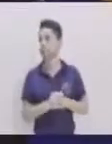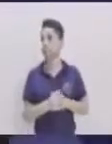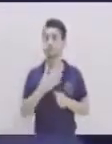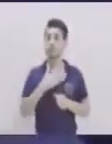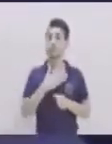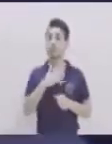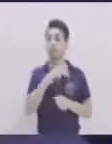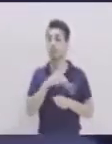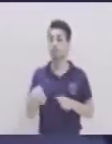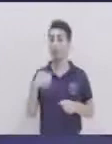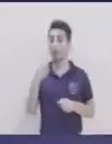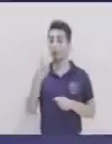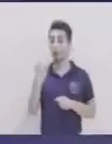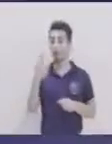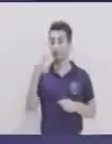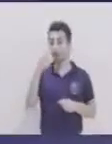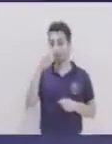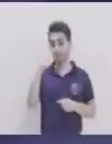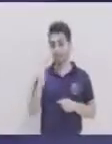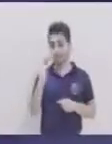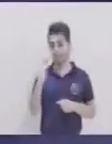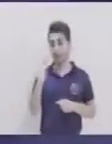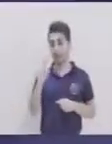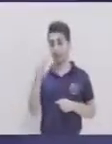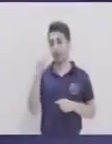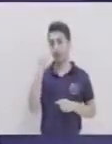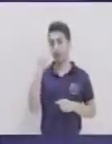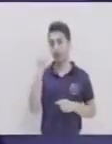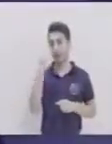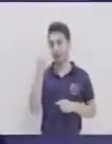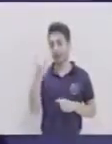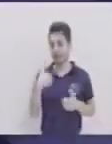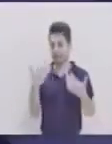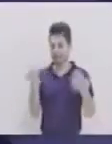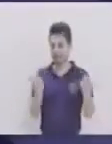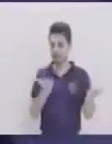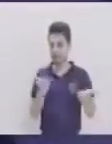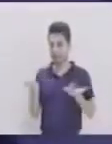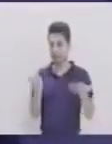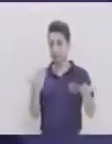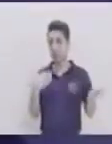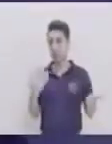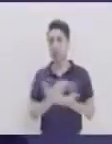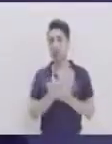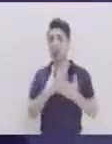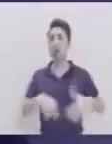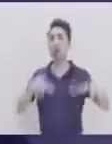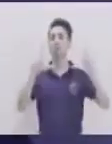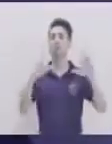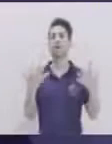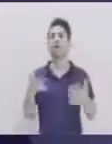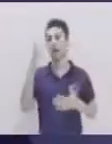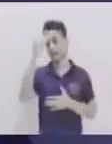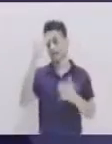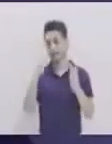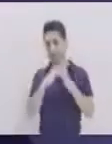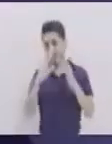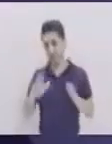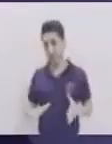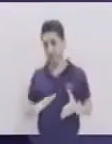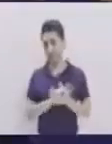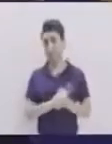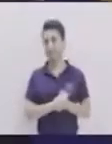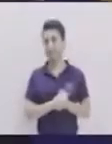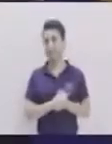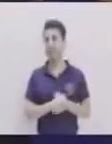fácilmente. Mi nombre es Berta Lidia Mendoza y estoy aquí para servirles en un nuevo segmento de Aprendo